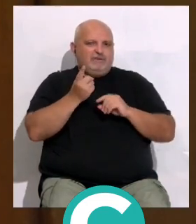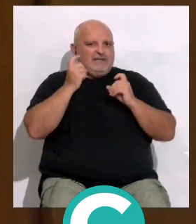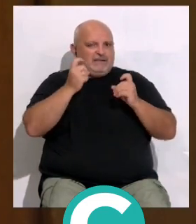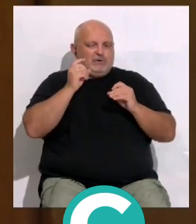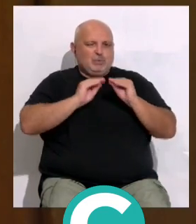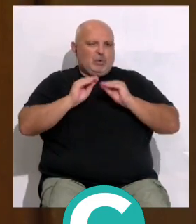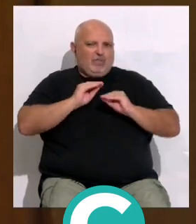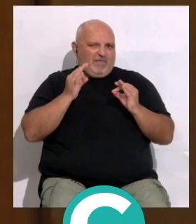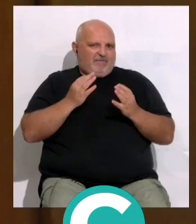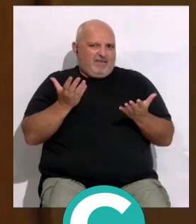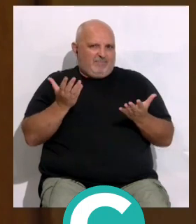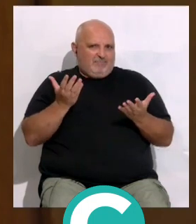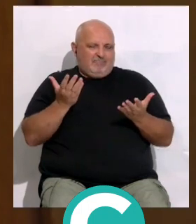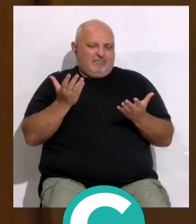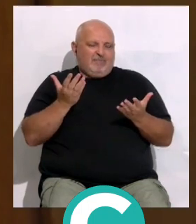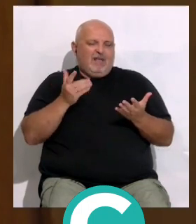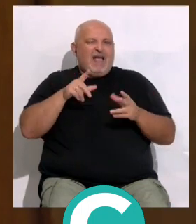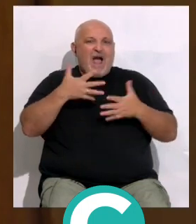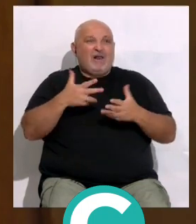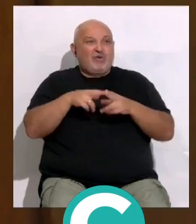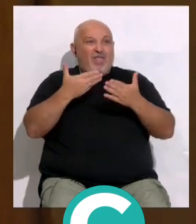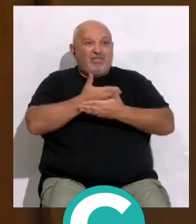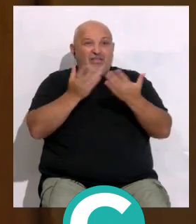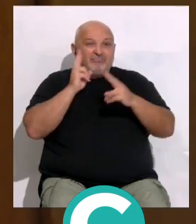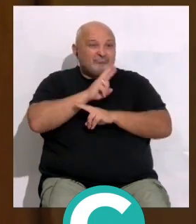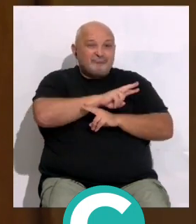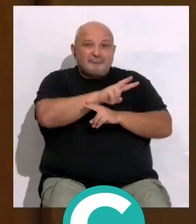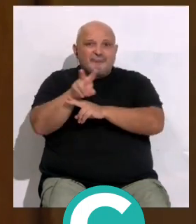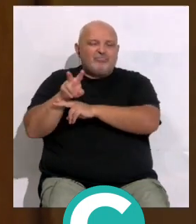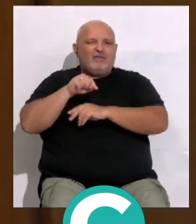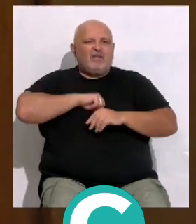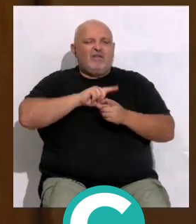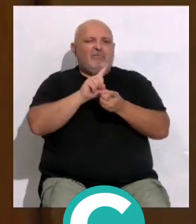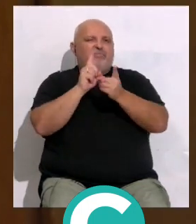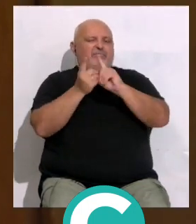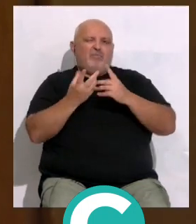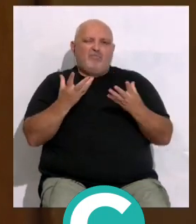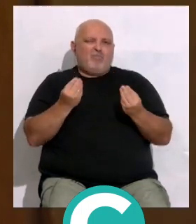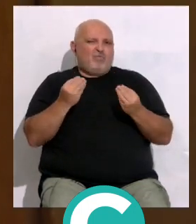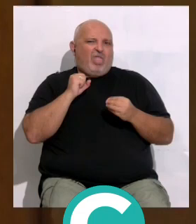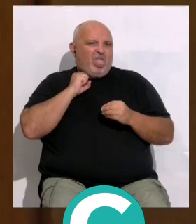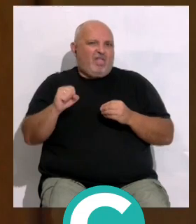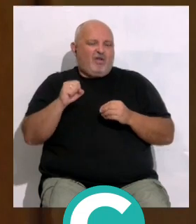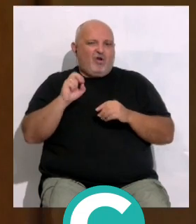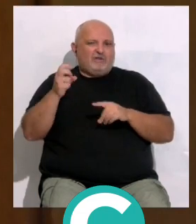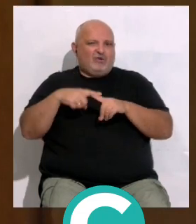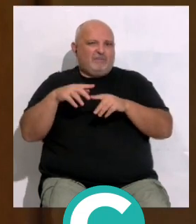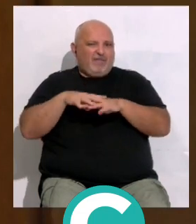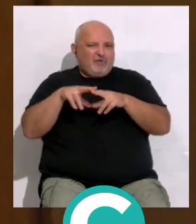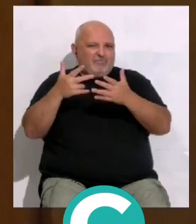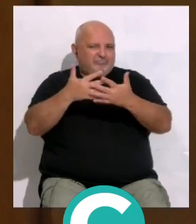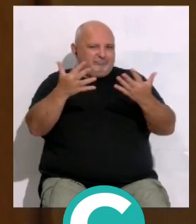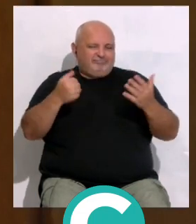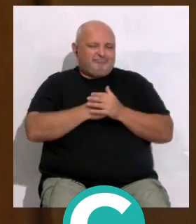intentar resolverlo. Yo creo que estamos en una sociedad que se está patologizando demasiado y en